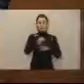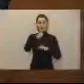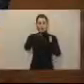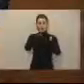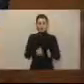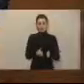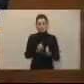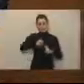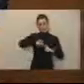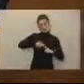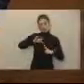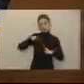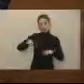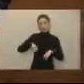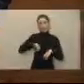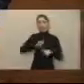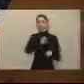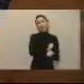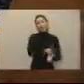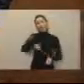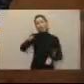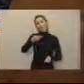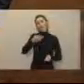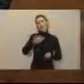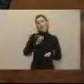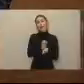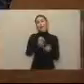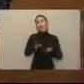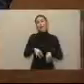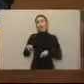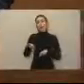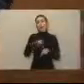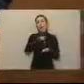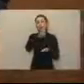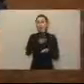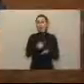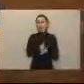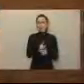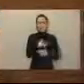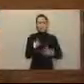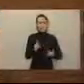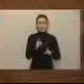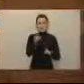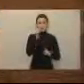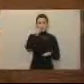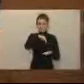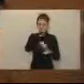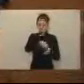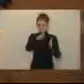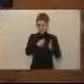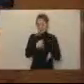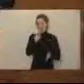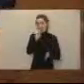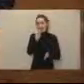alto cargo ingresó en Villabona esposado. Y nosotros lo que queremos es que eso no vuelva a ocurrir, ¿verdad? Y se lo diría si él estuviera presente, pero a estas